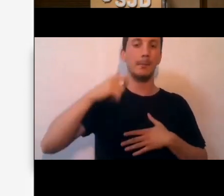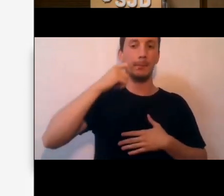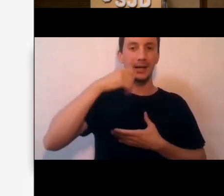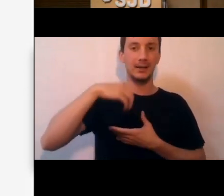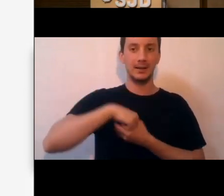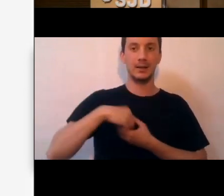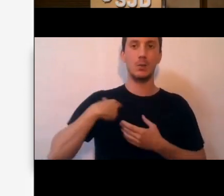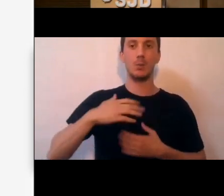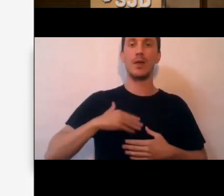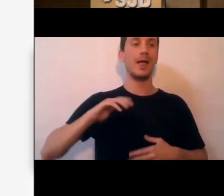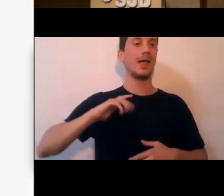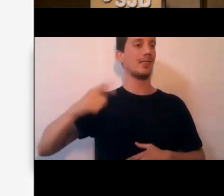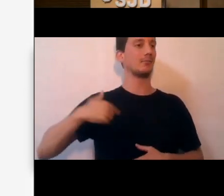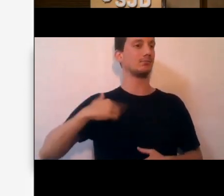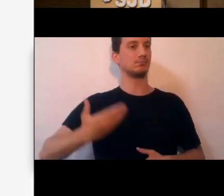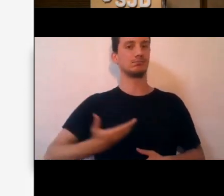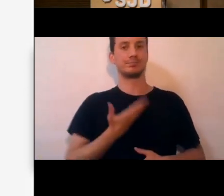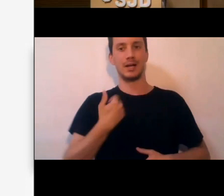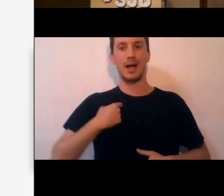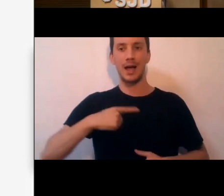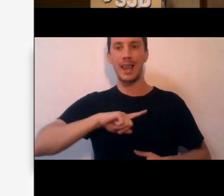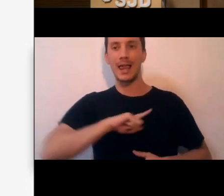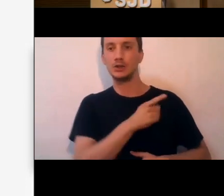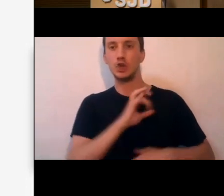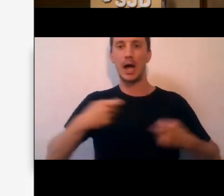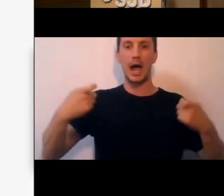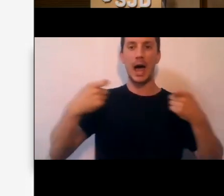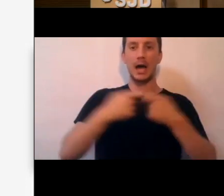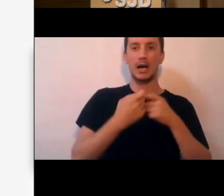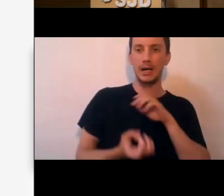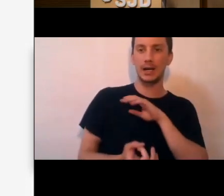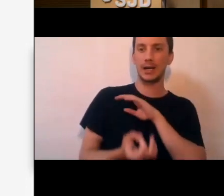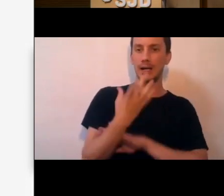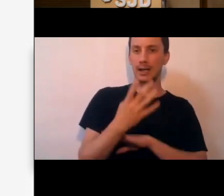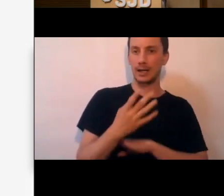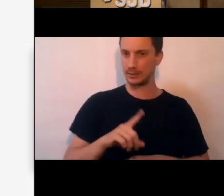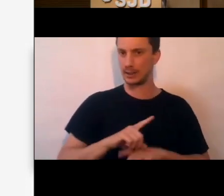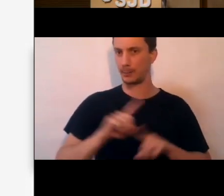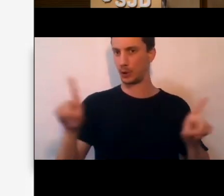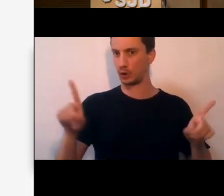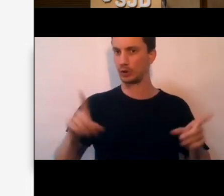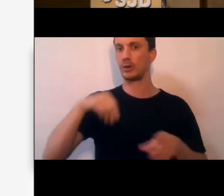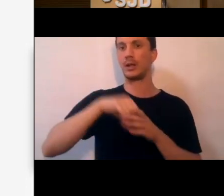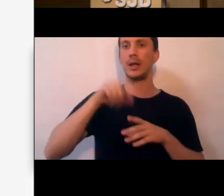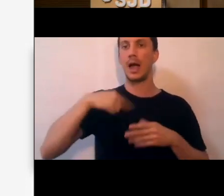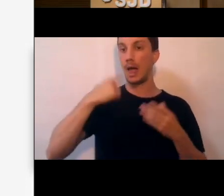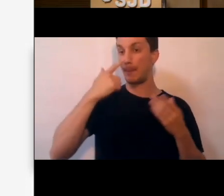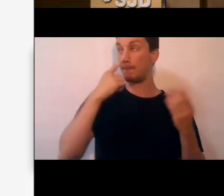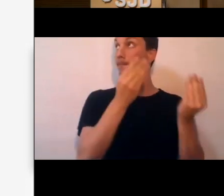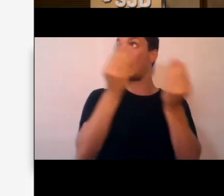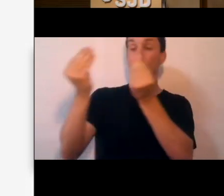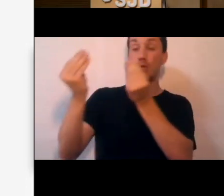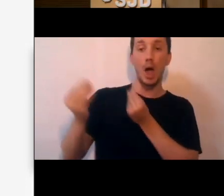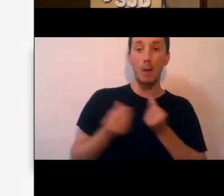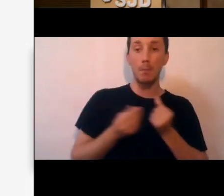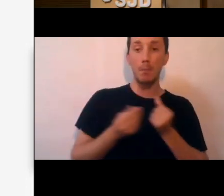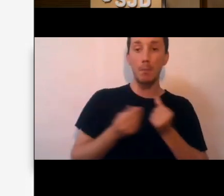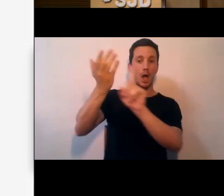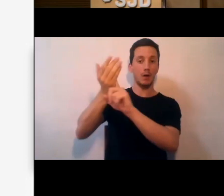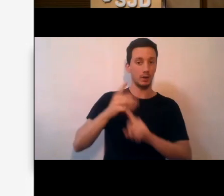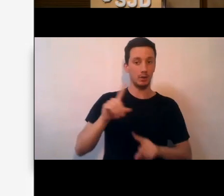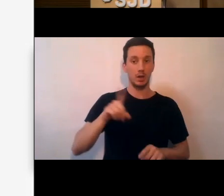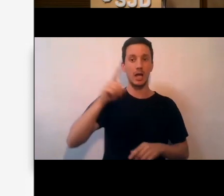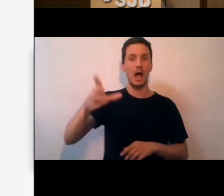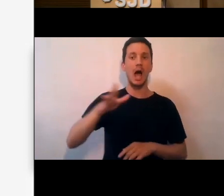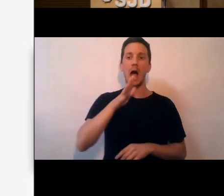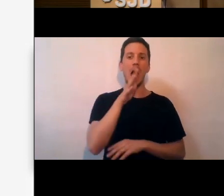no pueden ser causa de generar alergias en los niños atópicos. Tampoco contaminan el medio ambiente, como os he dicho, son resistentes al